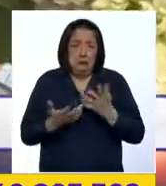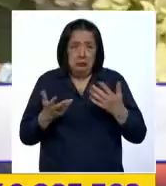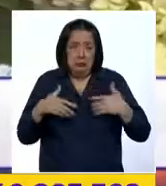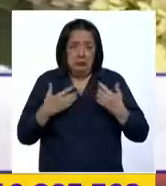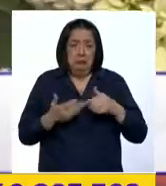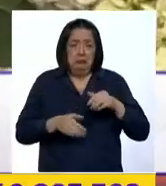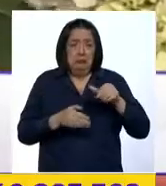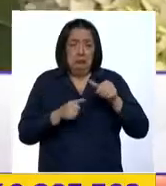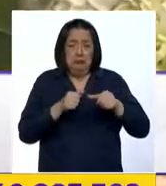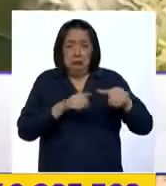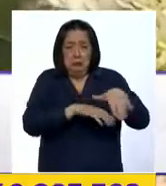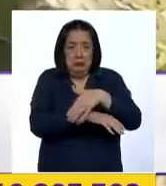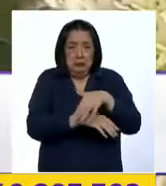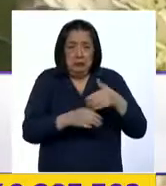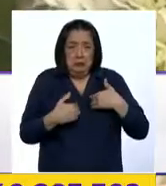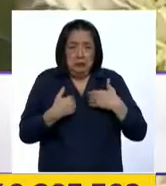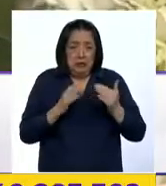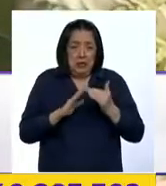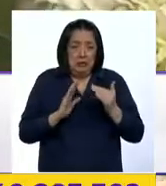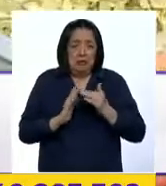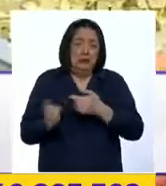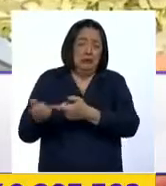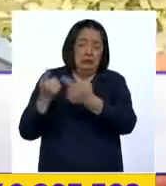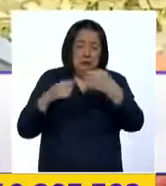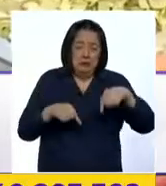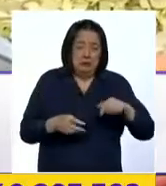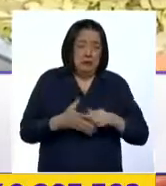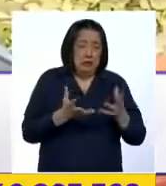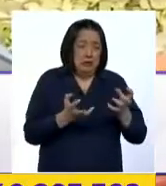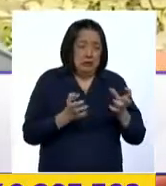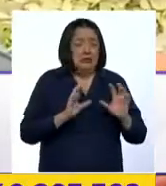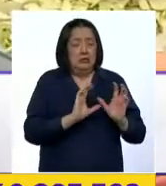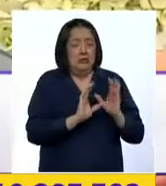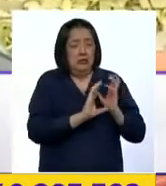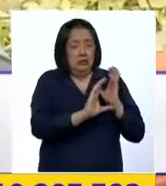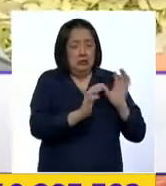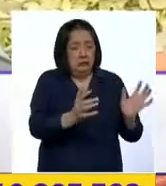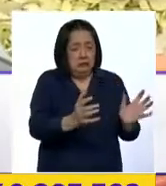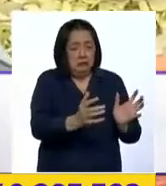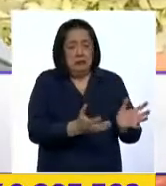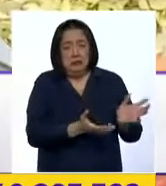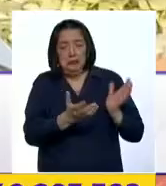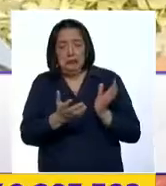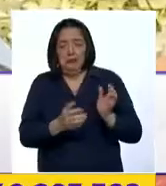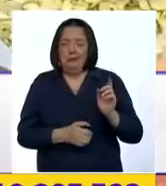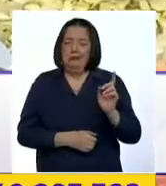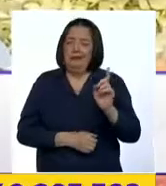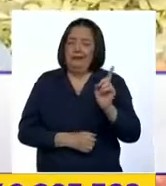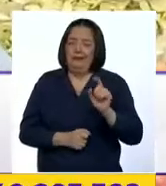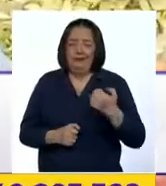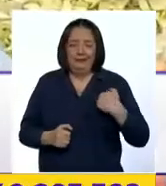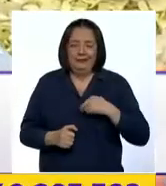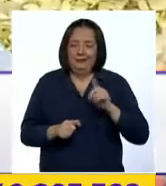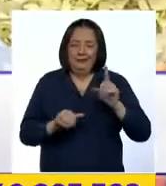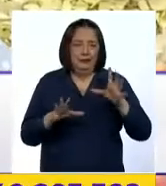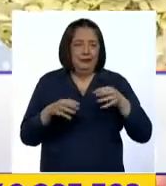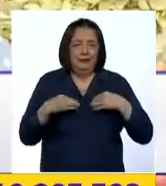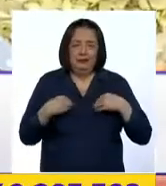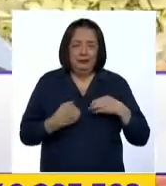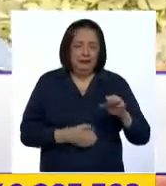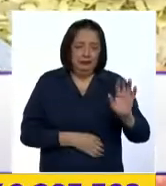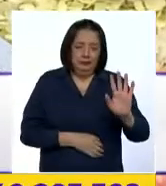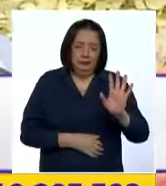mi dirección y han venido, se quisieron llevar, sí, pero definitivamente no vamos a aceptar algo porque